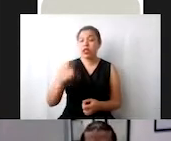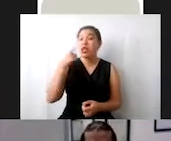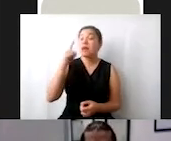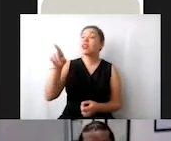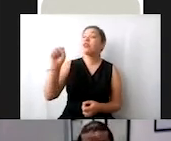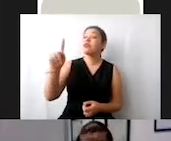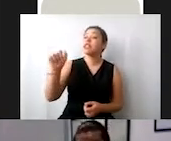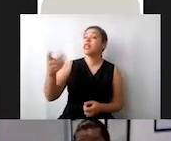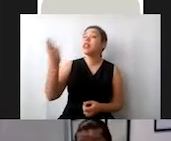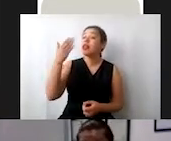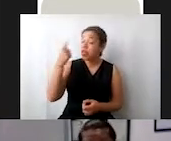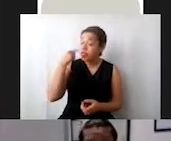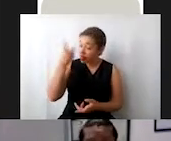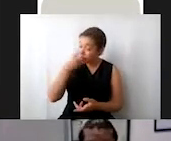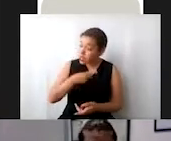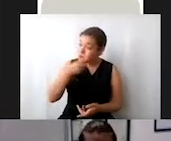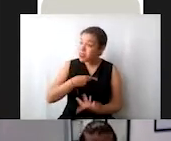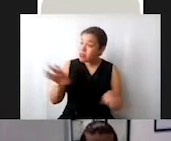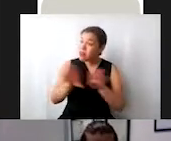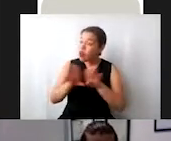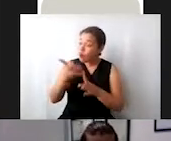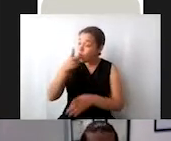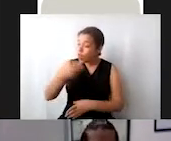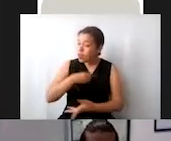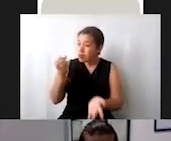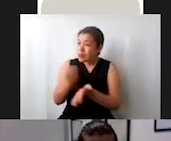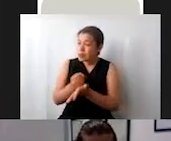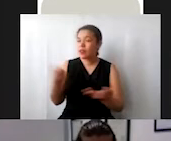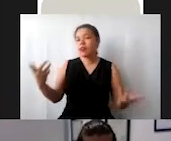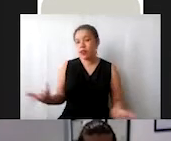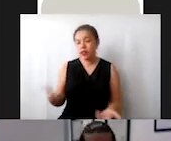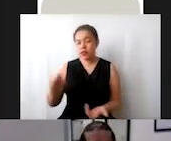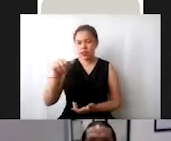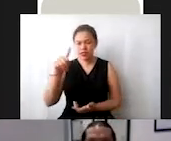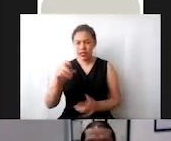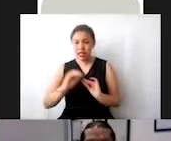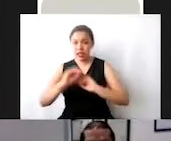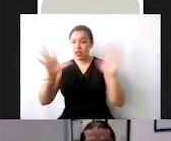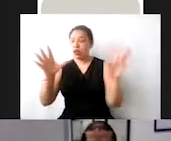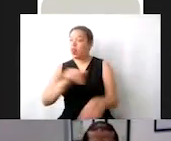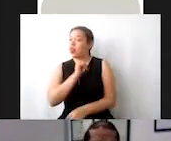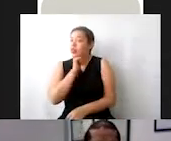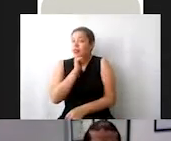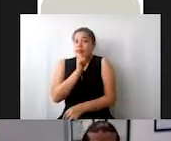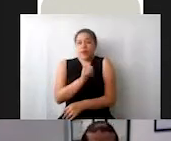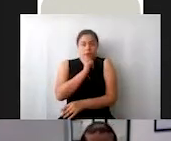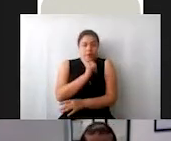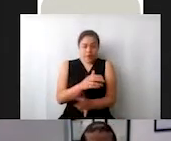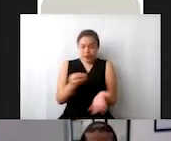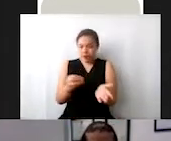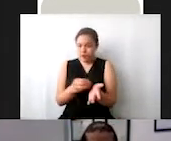este criterio. Entonces, el SAT lo emite y no hay claridad todavía. Entonces, posterior a